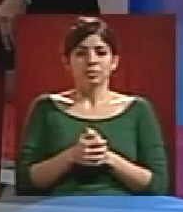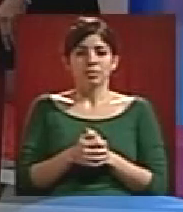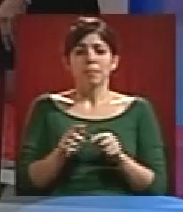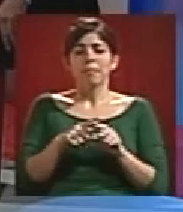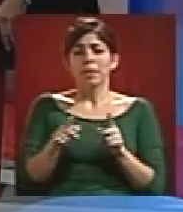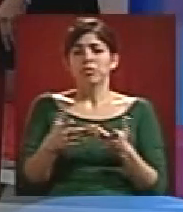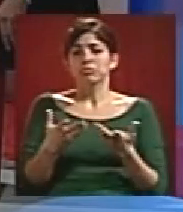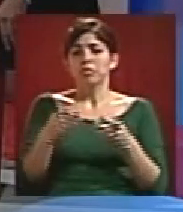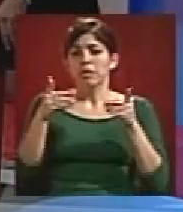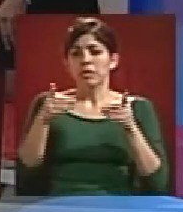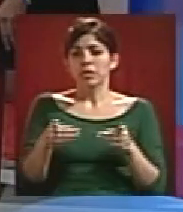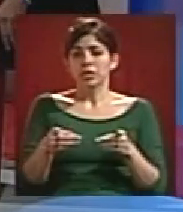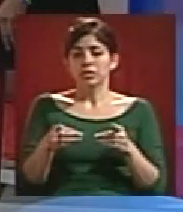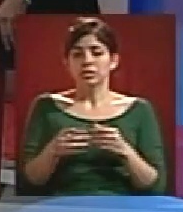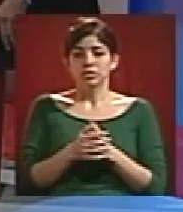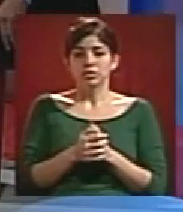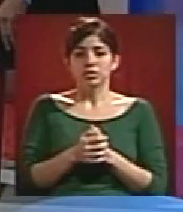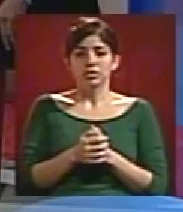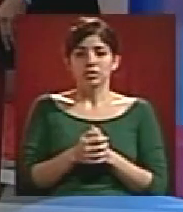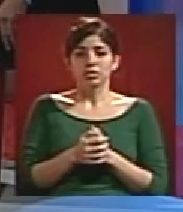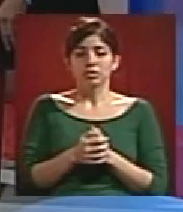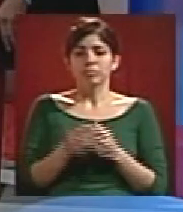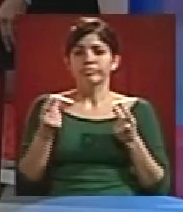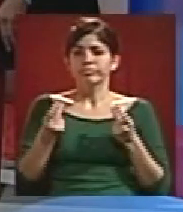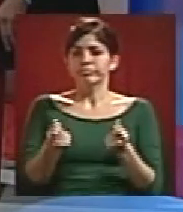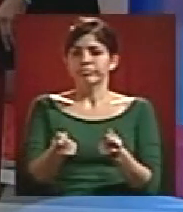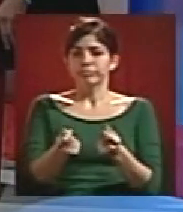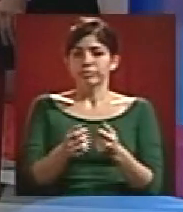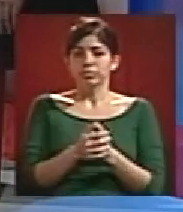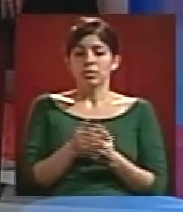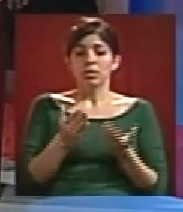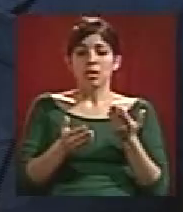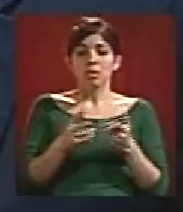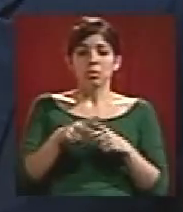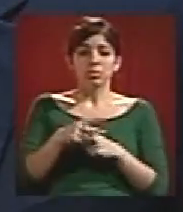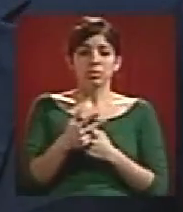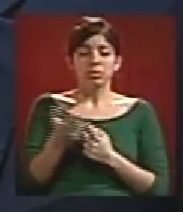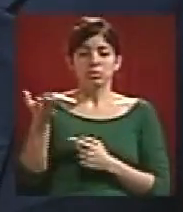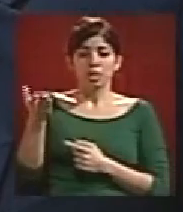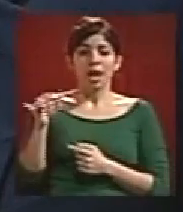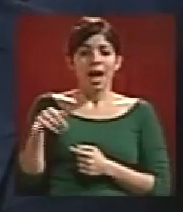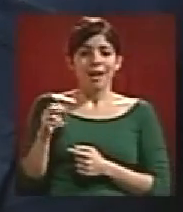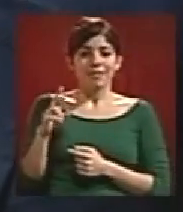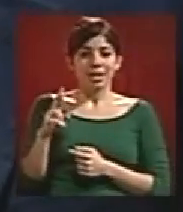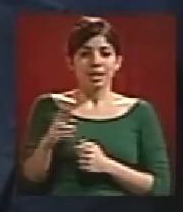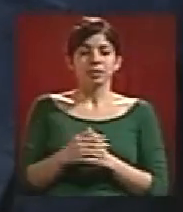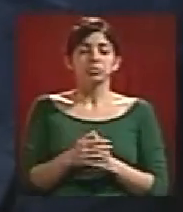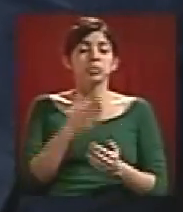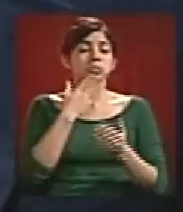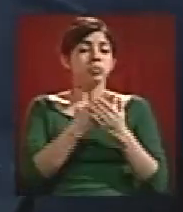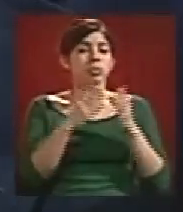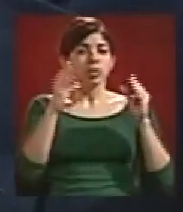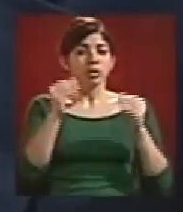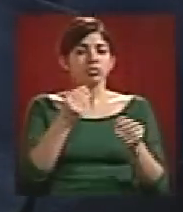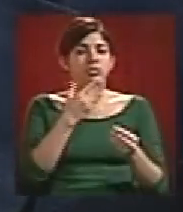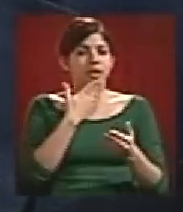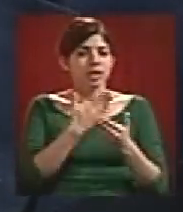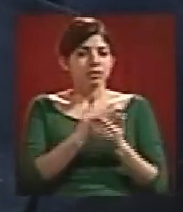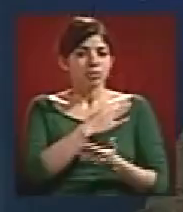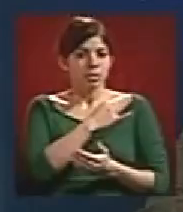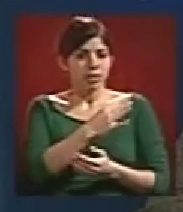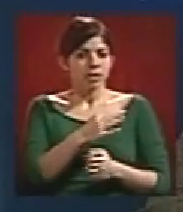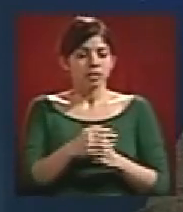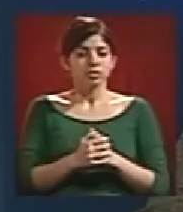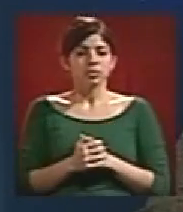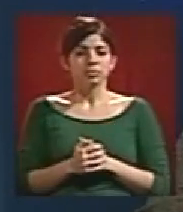Fue una decisión muy rápida. Y tal vez empezamos con don Javier. Buenas noches, Juan Rafael. Muchas gracias por la